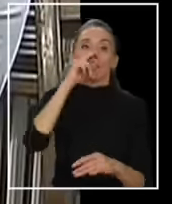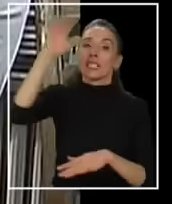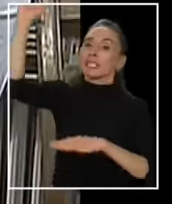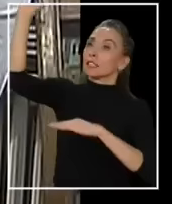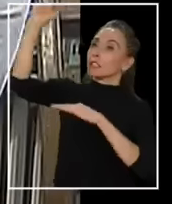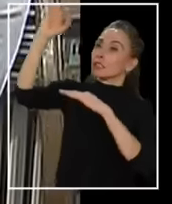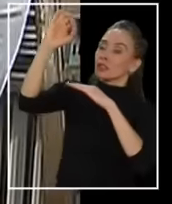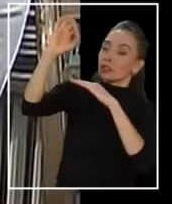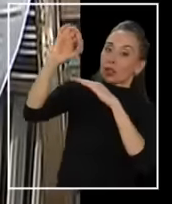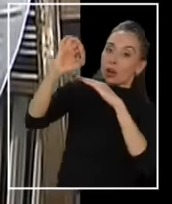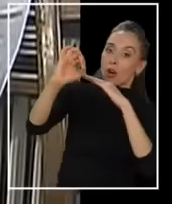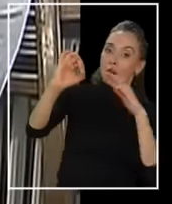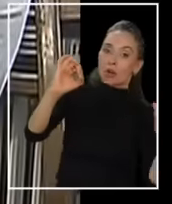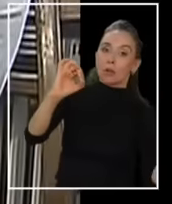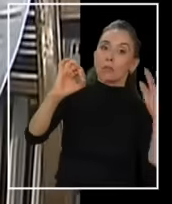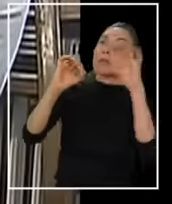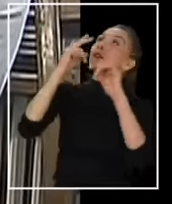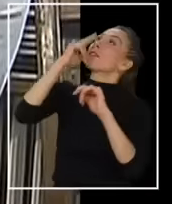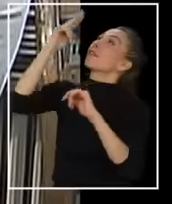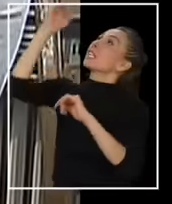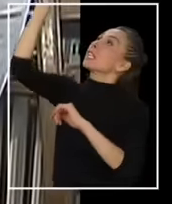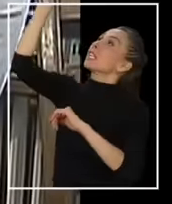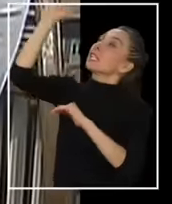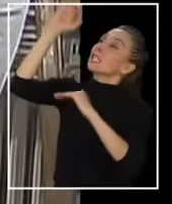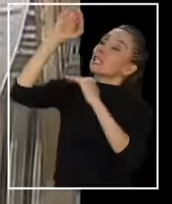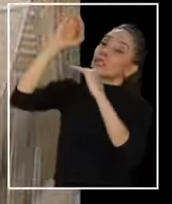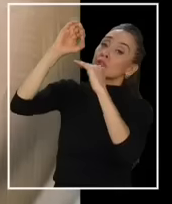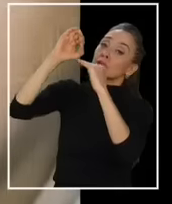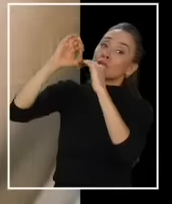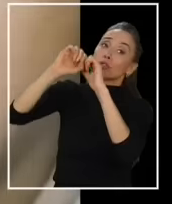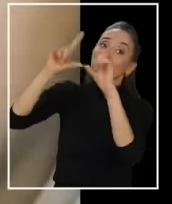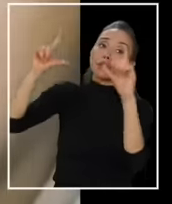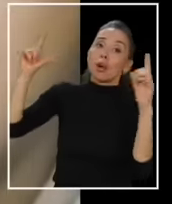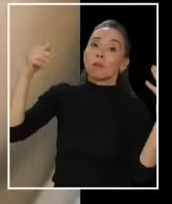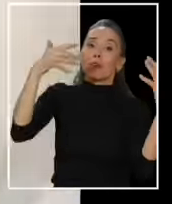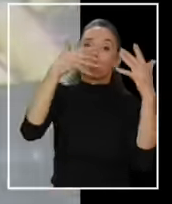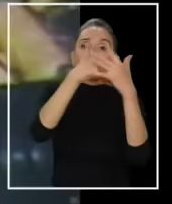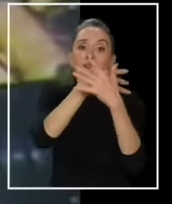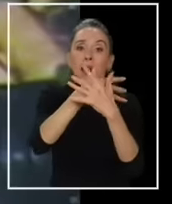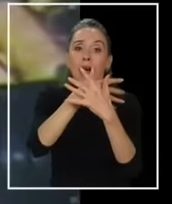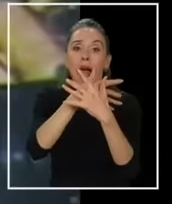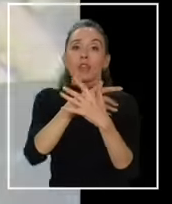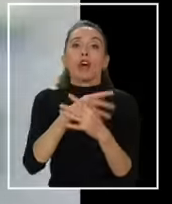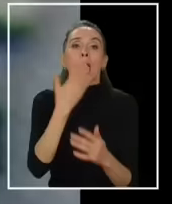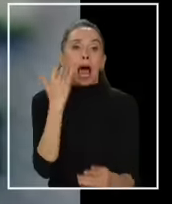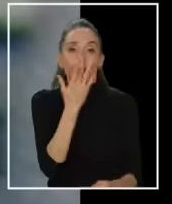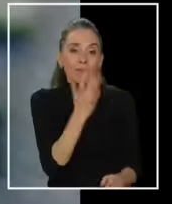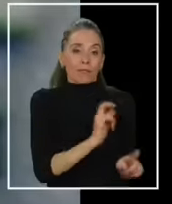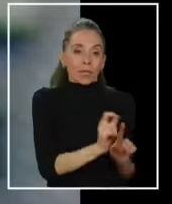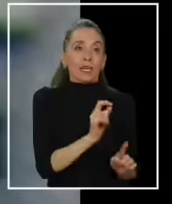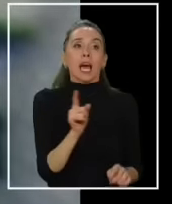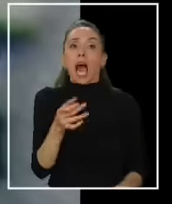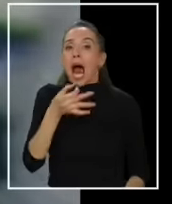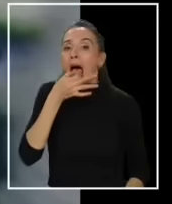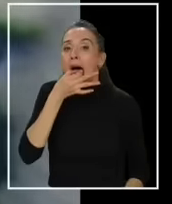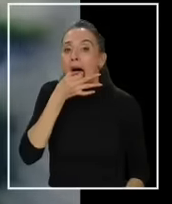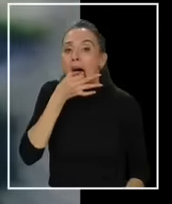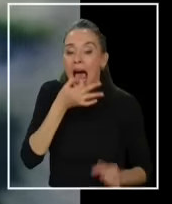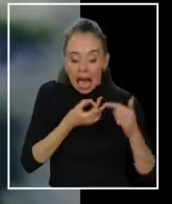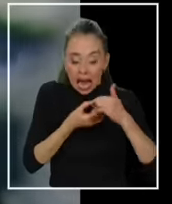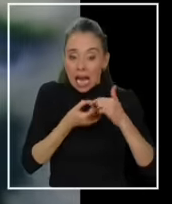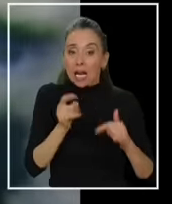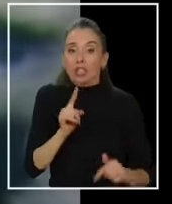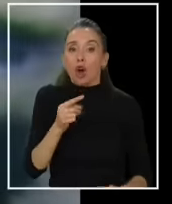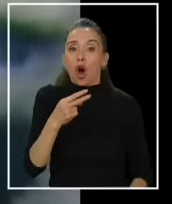sol, se podía mirar el sol porque estaba esa niebla. Está filtrado. ¿Eh? ¿Y la hostia en la boca? No era